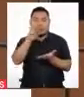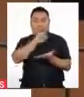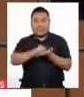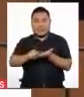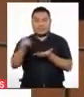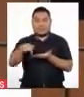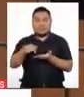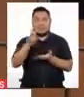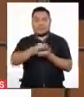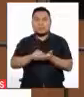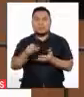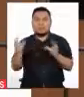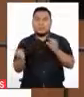Perú,